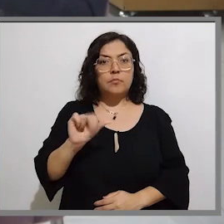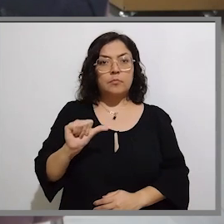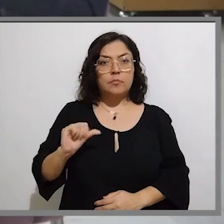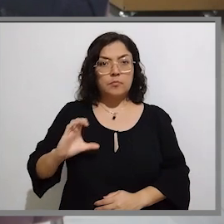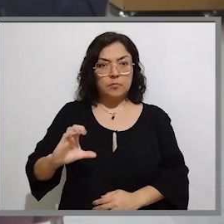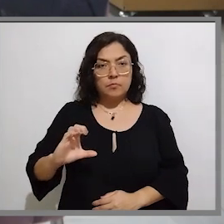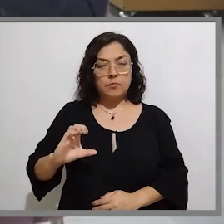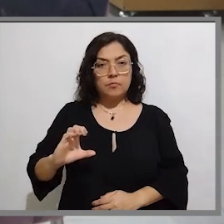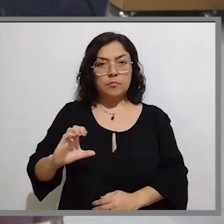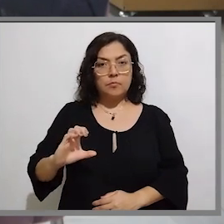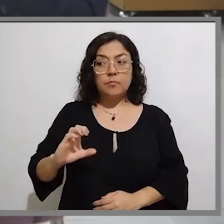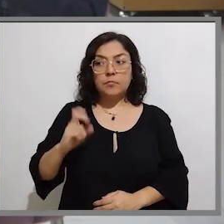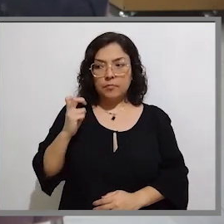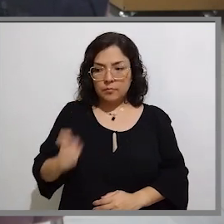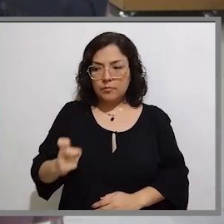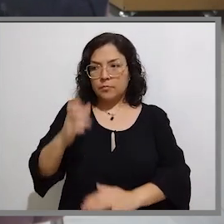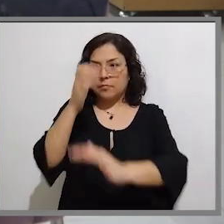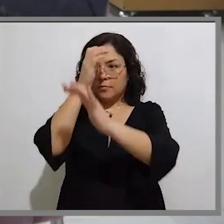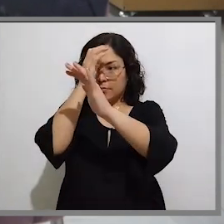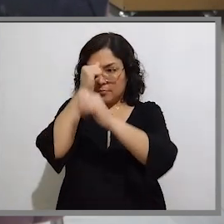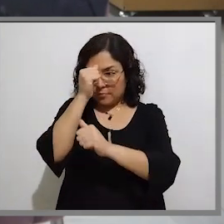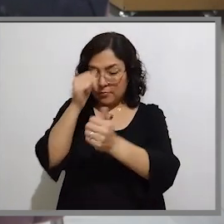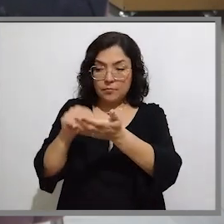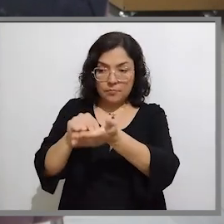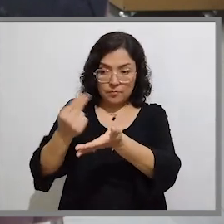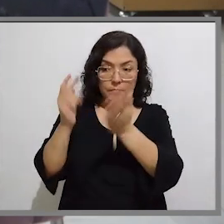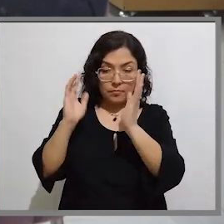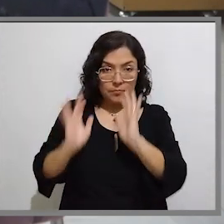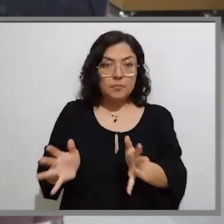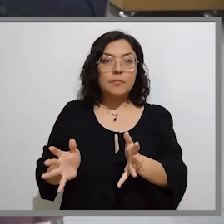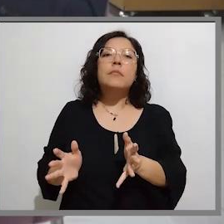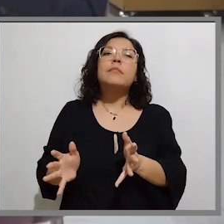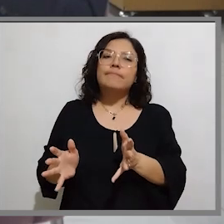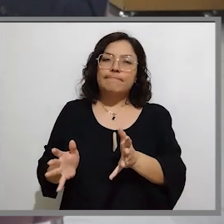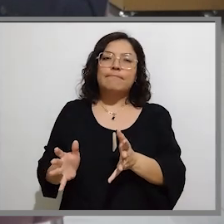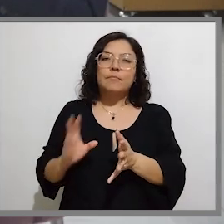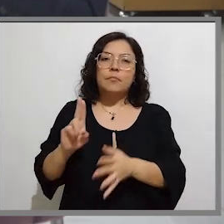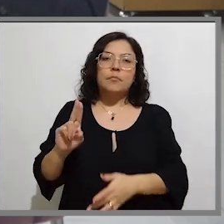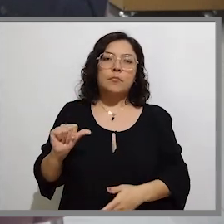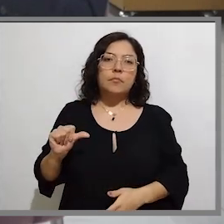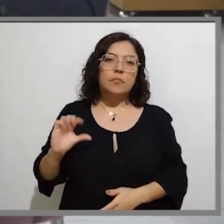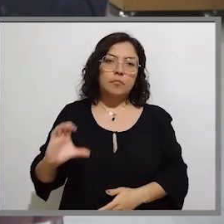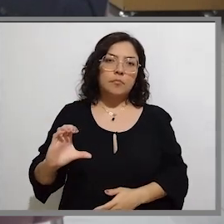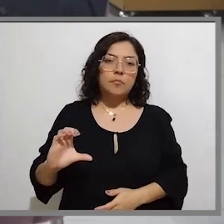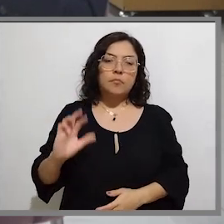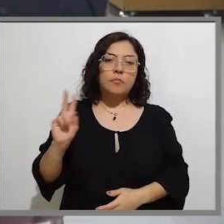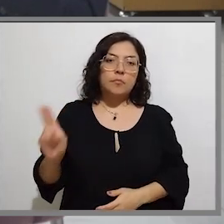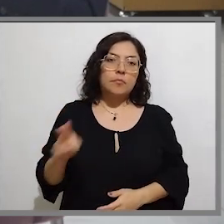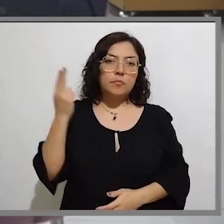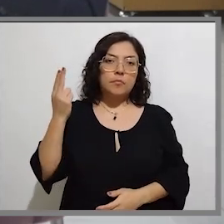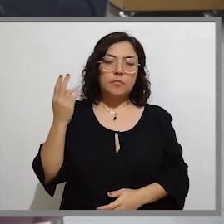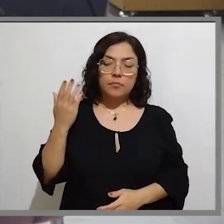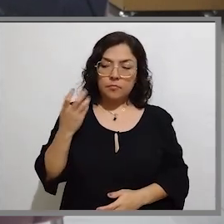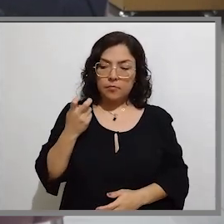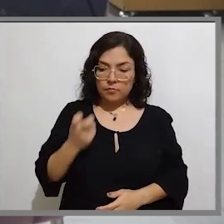Este convenio marco que suscribimos con este aliado estratégico muy importante que es la Universidad Autónoma de Coahuila nos